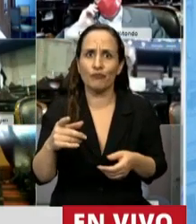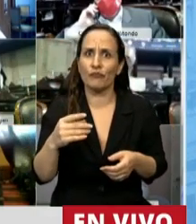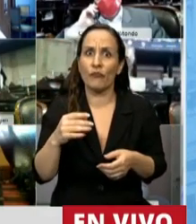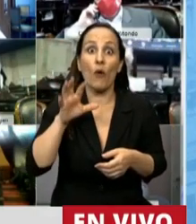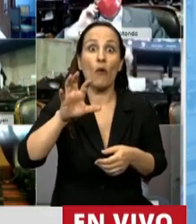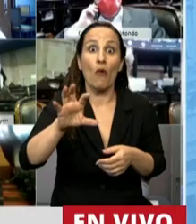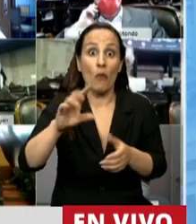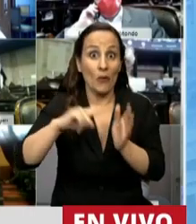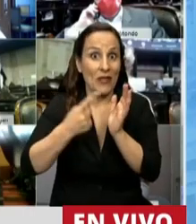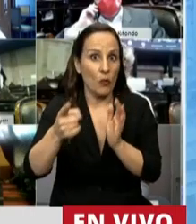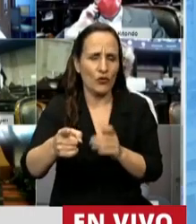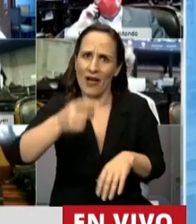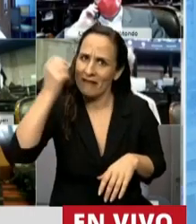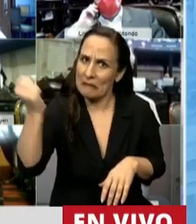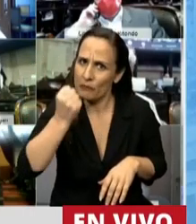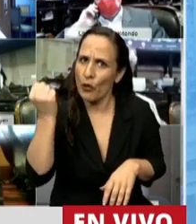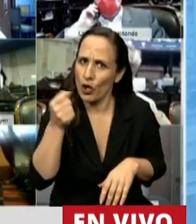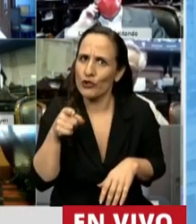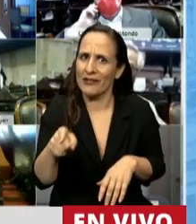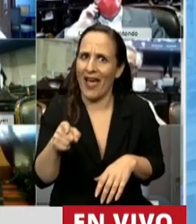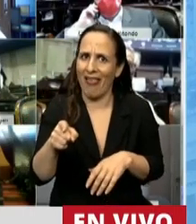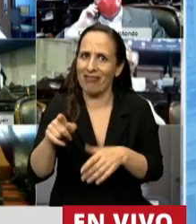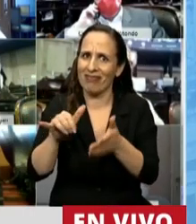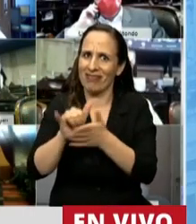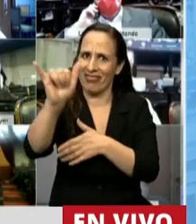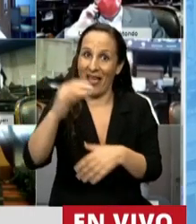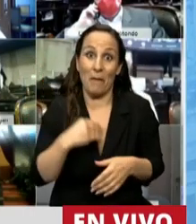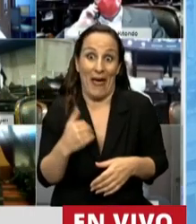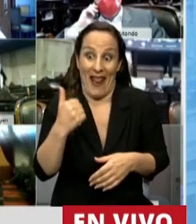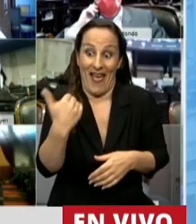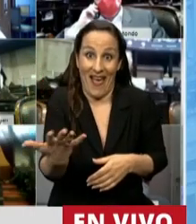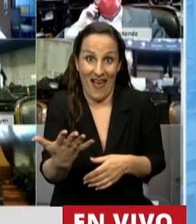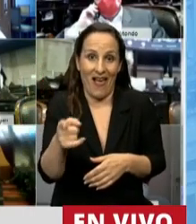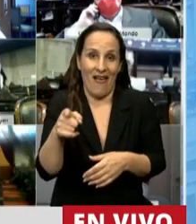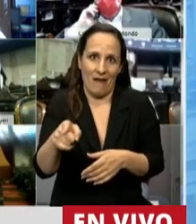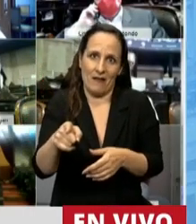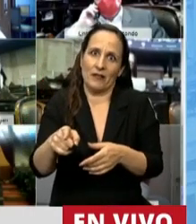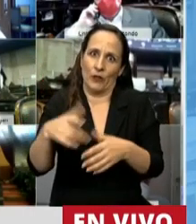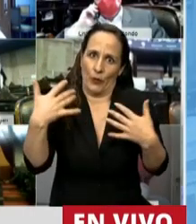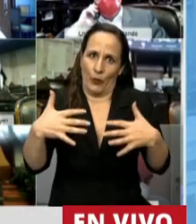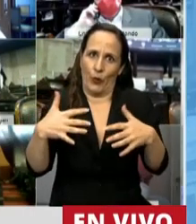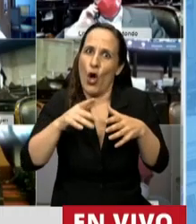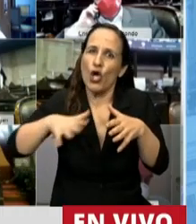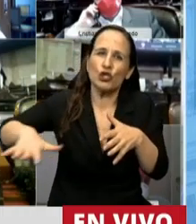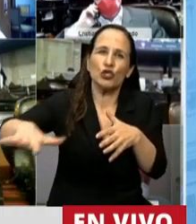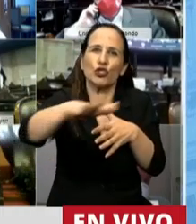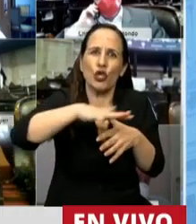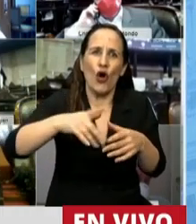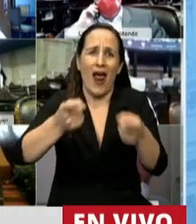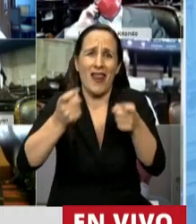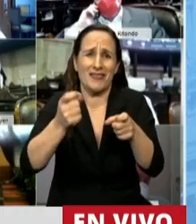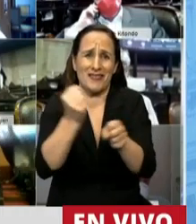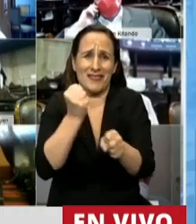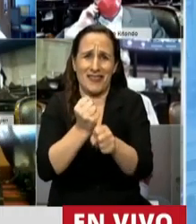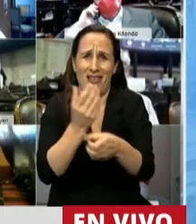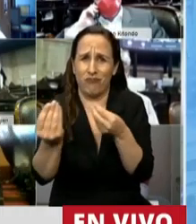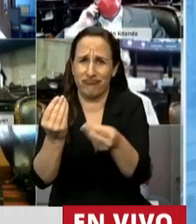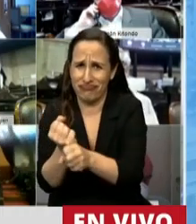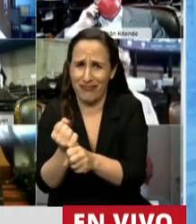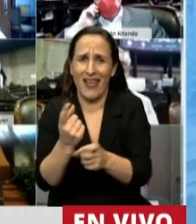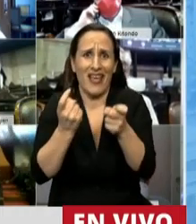existencia de ese aeropuerto es muy importante para el gran buenos aires- que es una zona como todos sabemos que necesita trabajo que